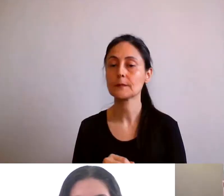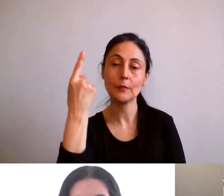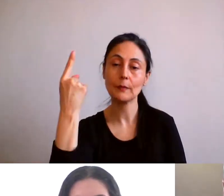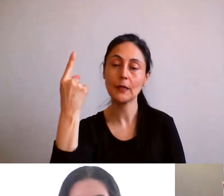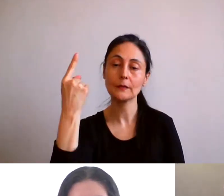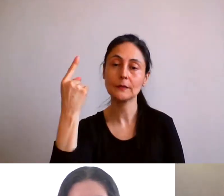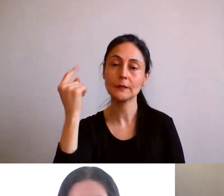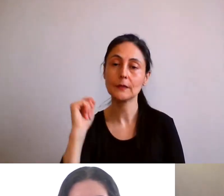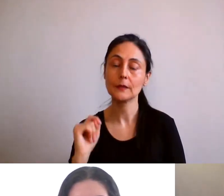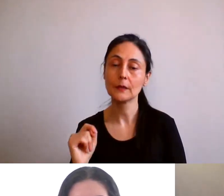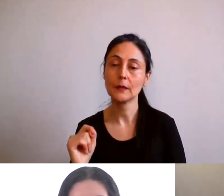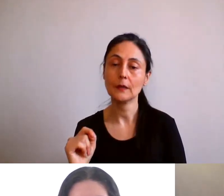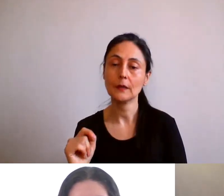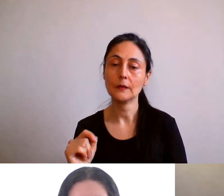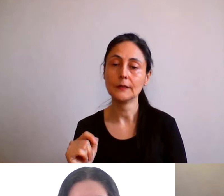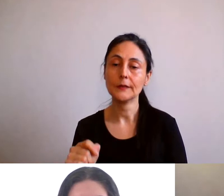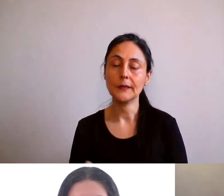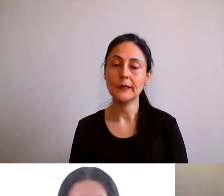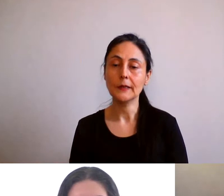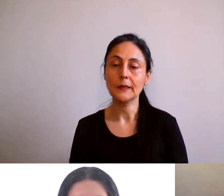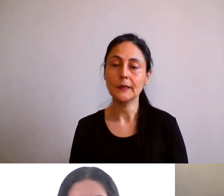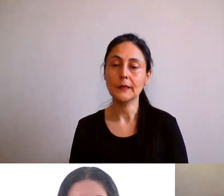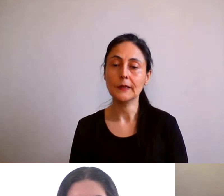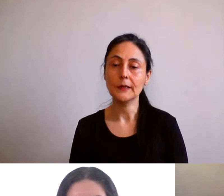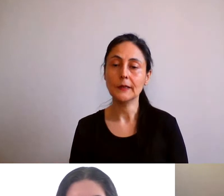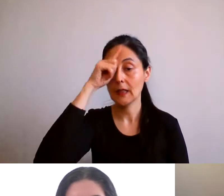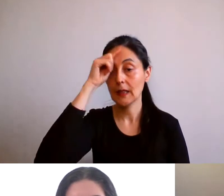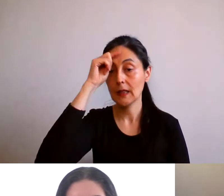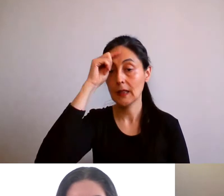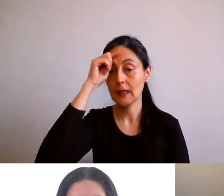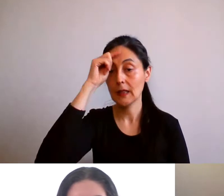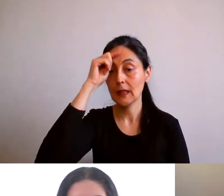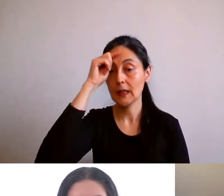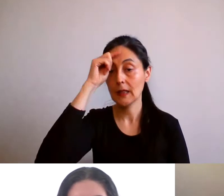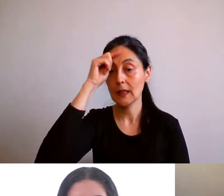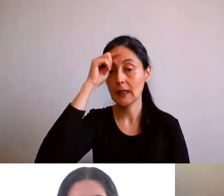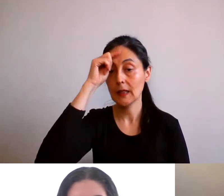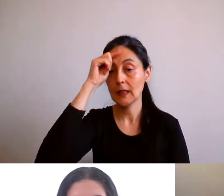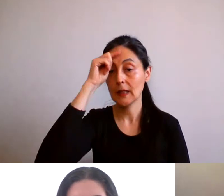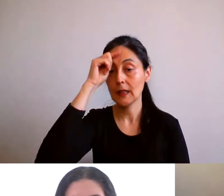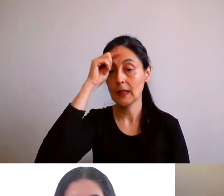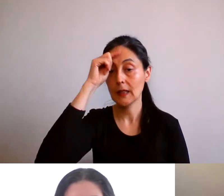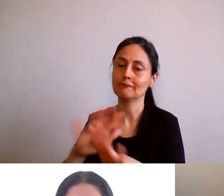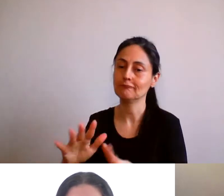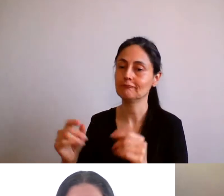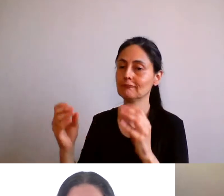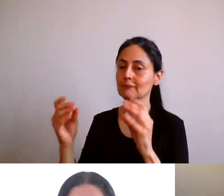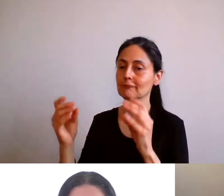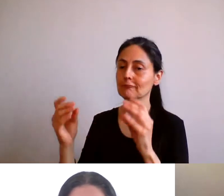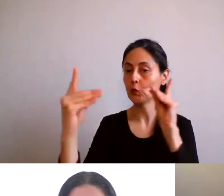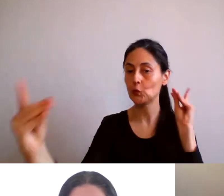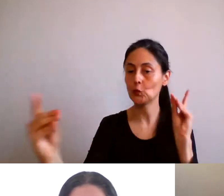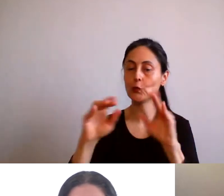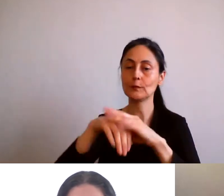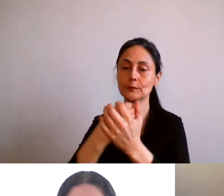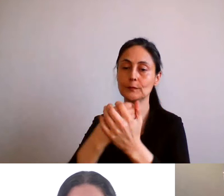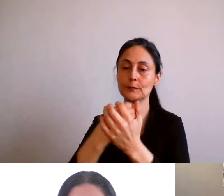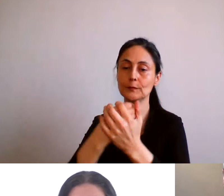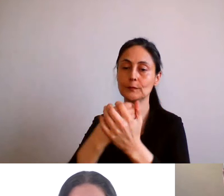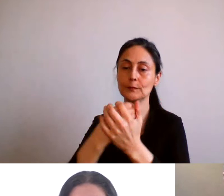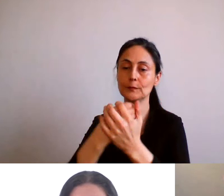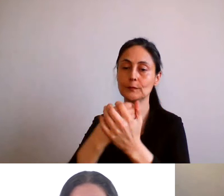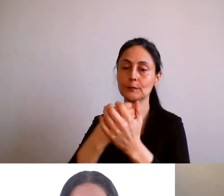que sea posible para que las personas no se enfermen, y aquí tenemos entonces el distanciamiento físico, el lavado de manos, el uso de mascarilla y